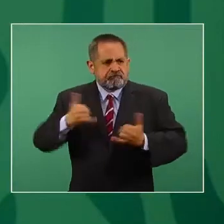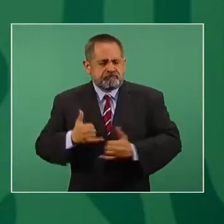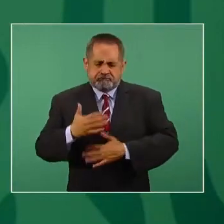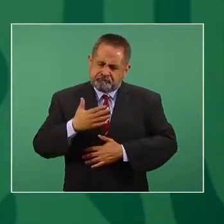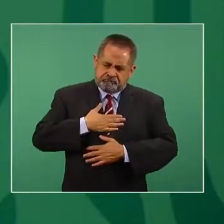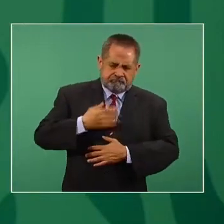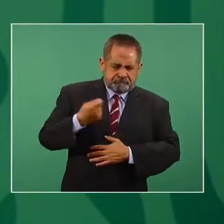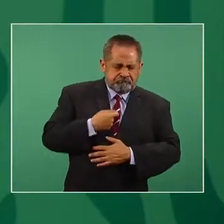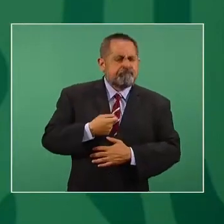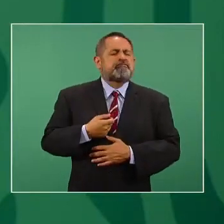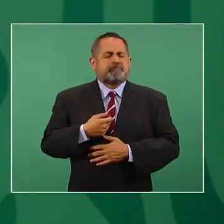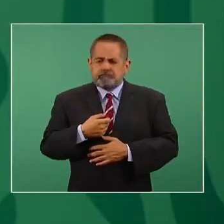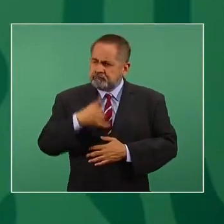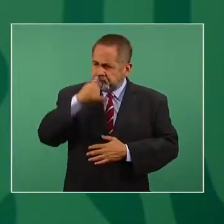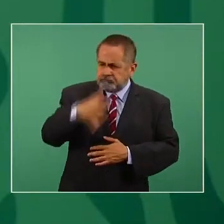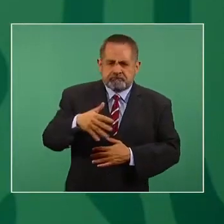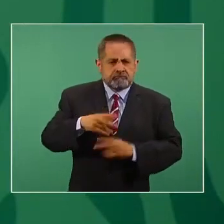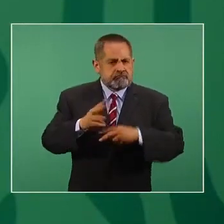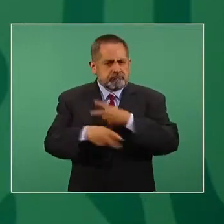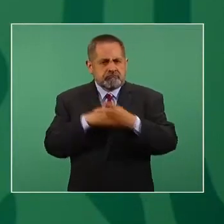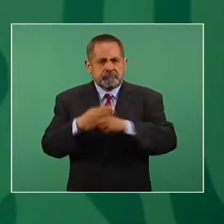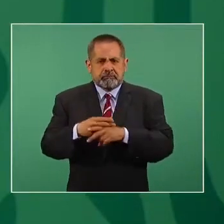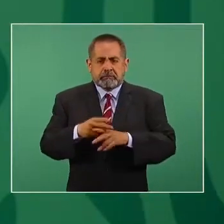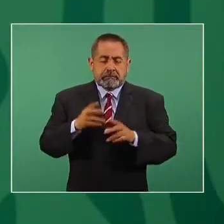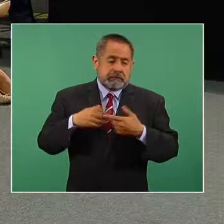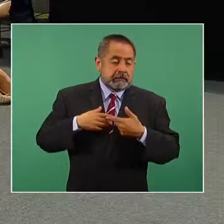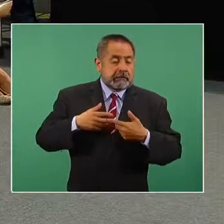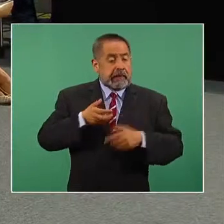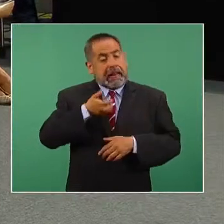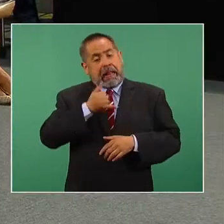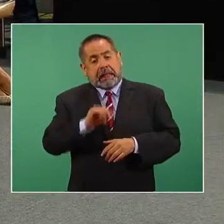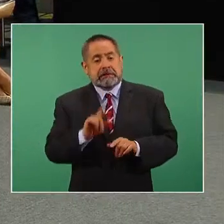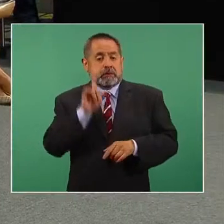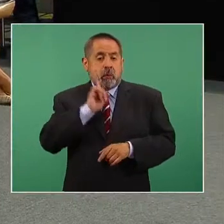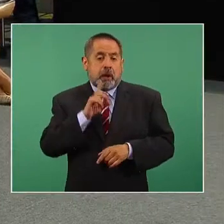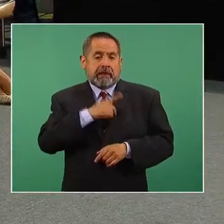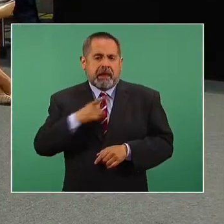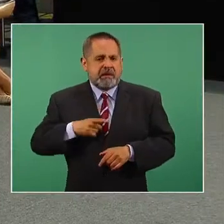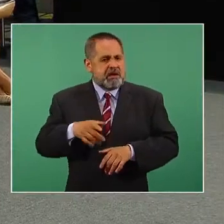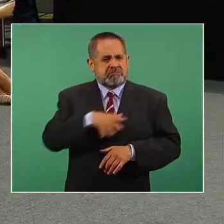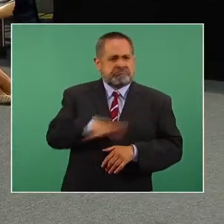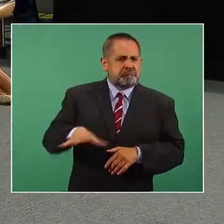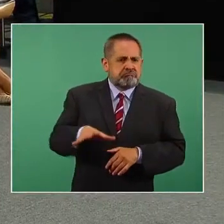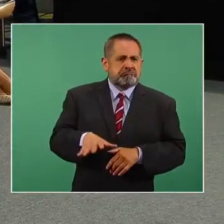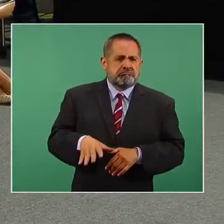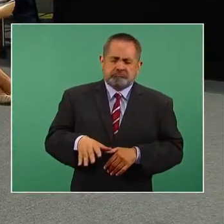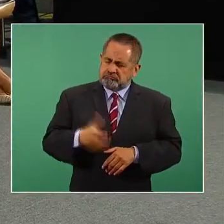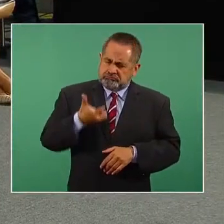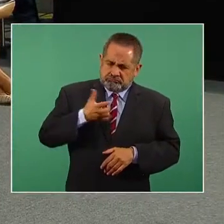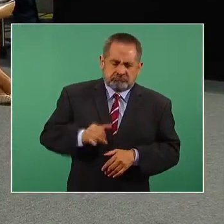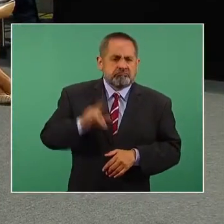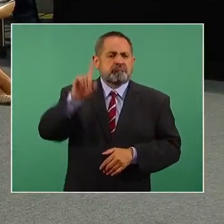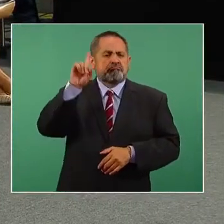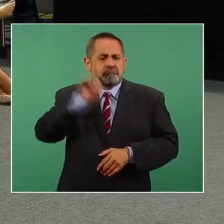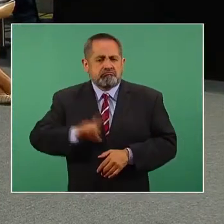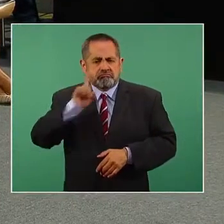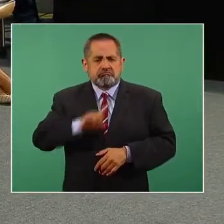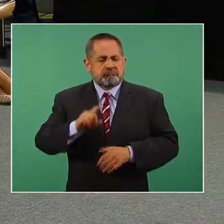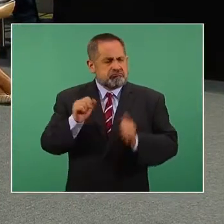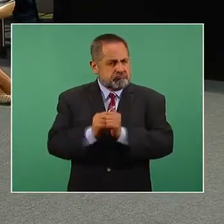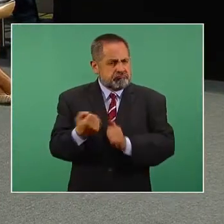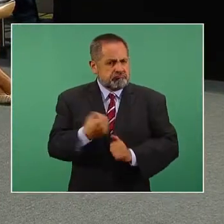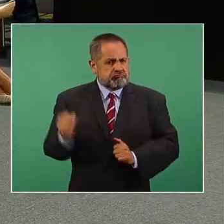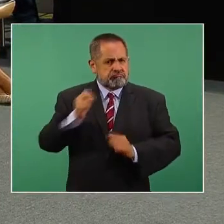identidad, desafían estereotipos y demuestran las capacidades de las mujeres en el